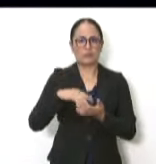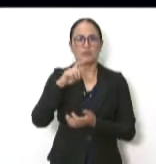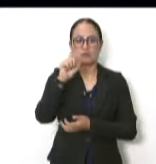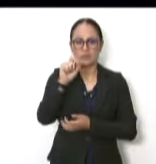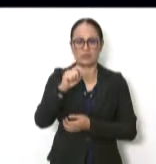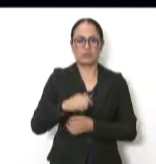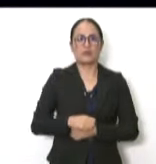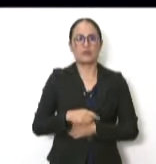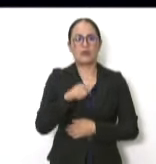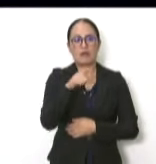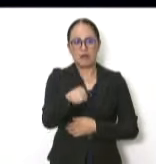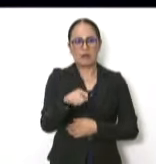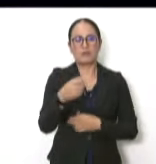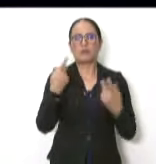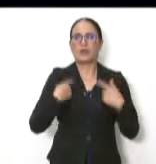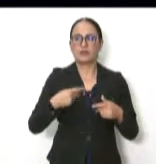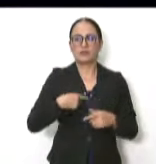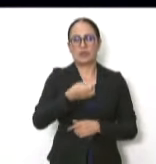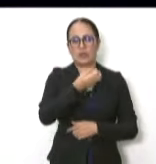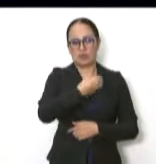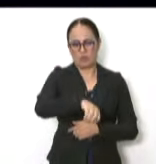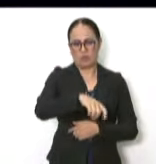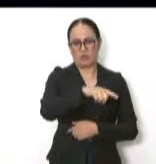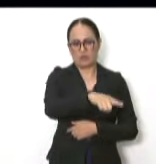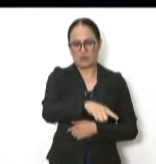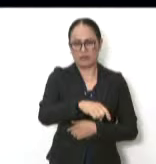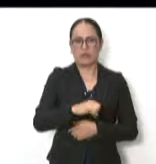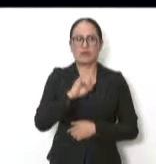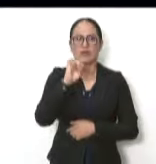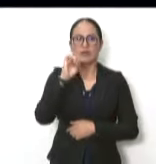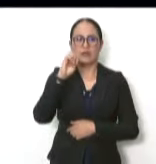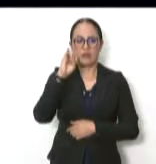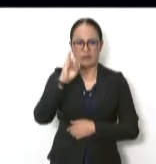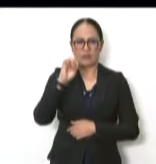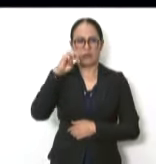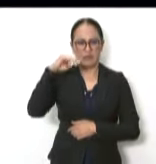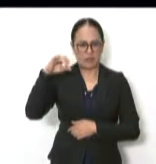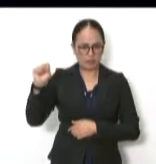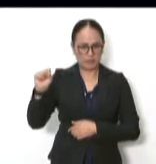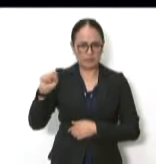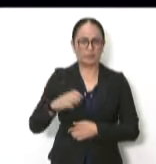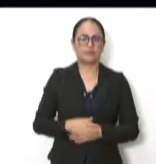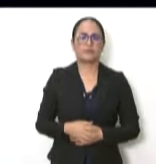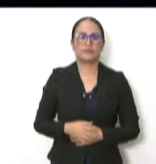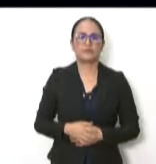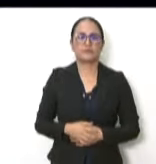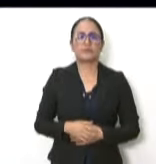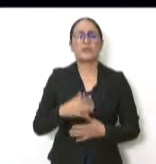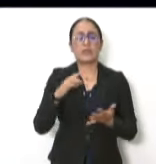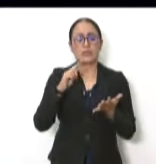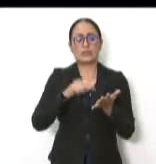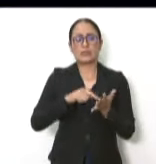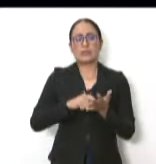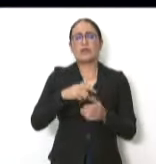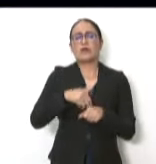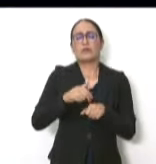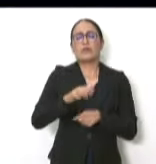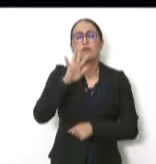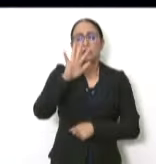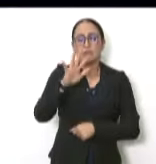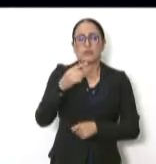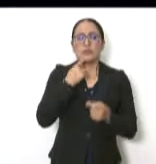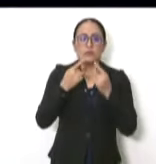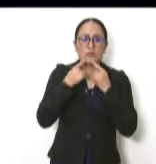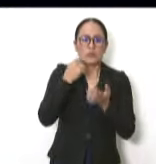INAI.3S.07.01-003/2020 del sujeto obligado Instituto Mexicano del Seguro Social. 5. Presentación, discusión y, en su